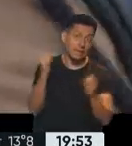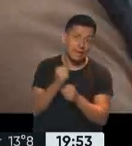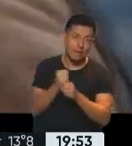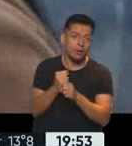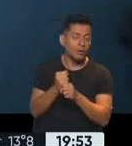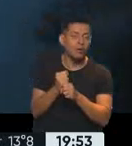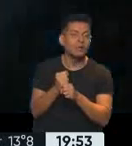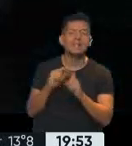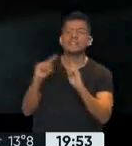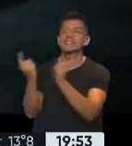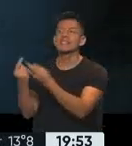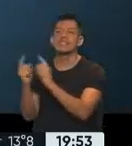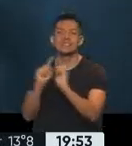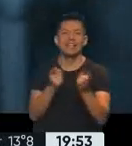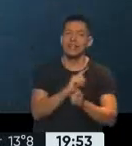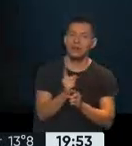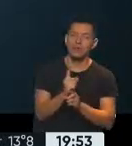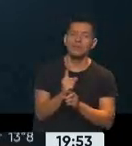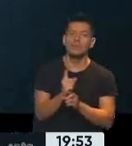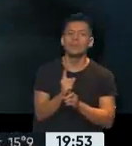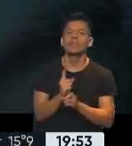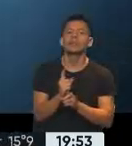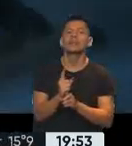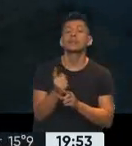va a ser en salas, pero sí le sacaron un día más a esta edición